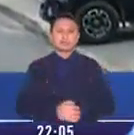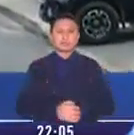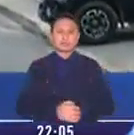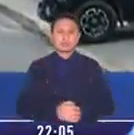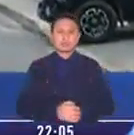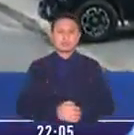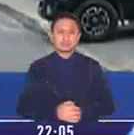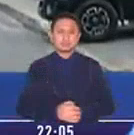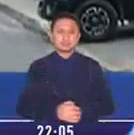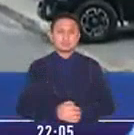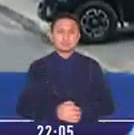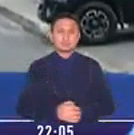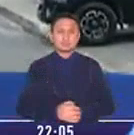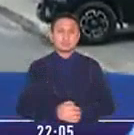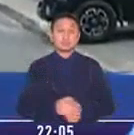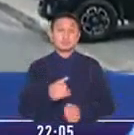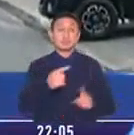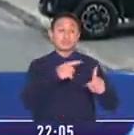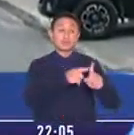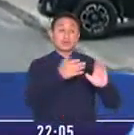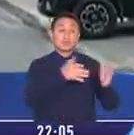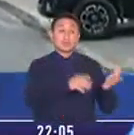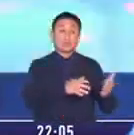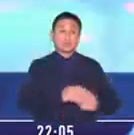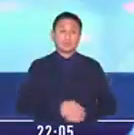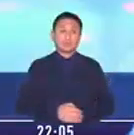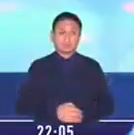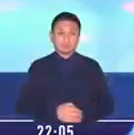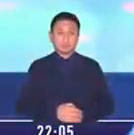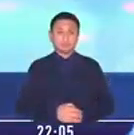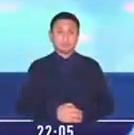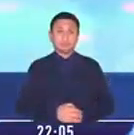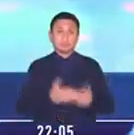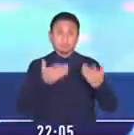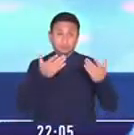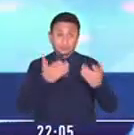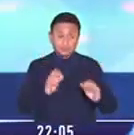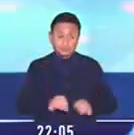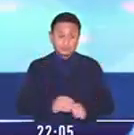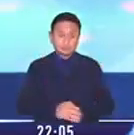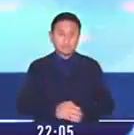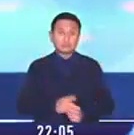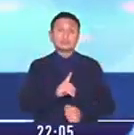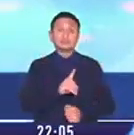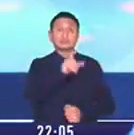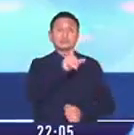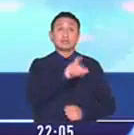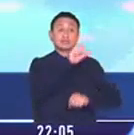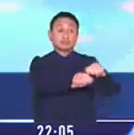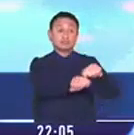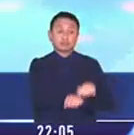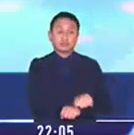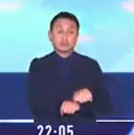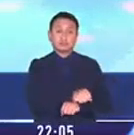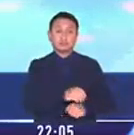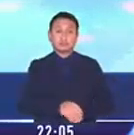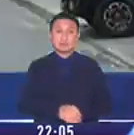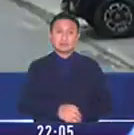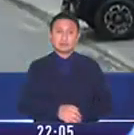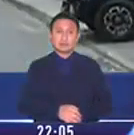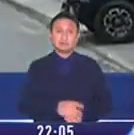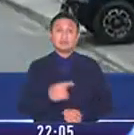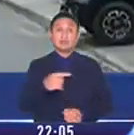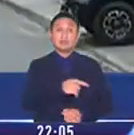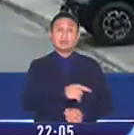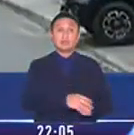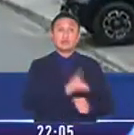que haya ocasionado el fallecimiento de este menor de edad. Después de esto se produce la aprehensión de una de estas personas, la cual tiene un